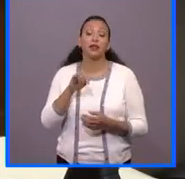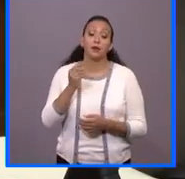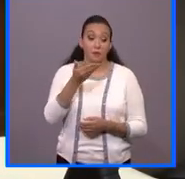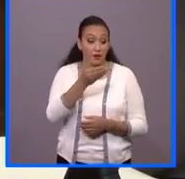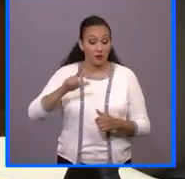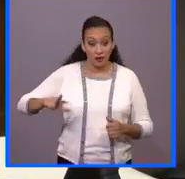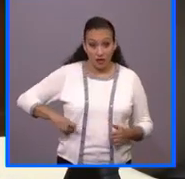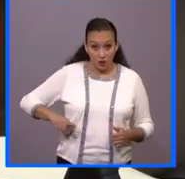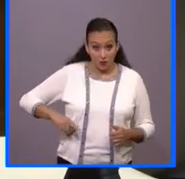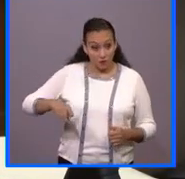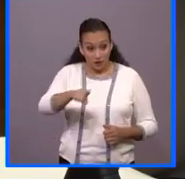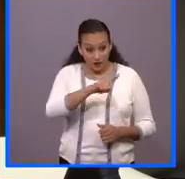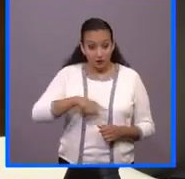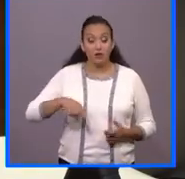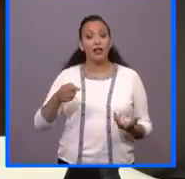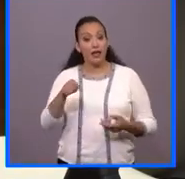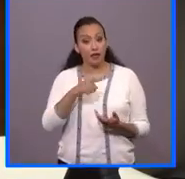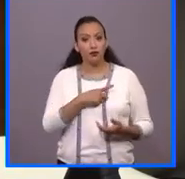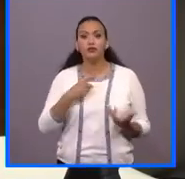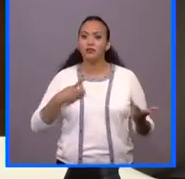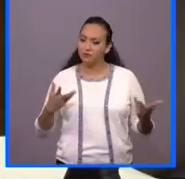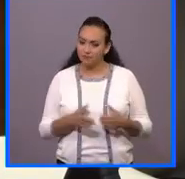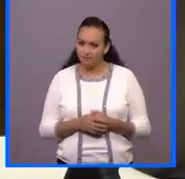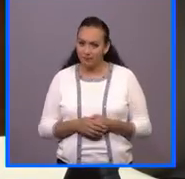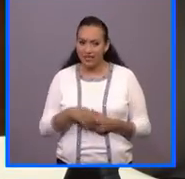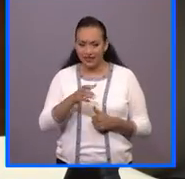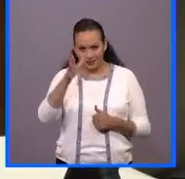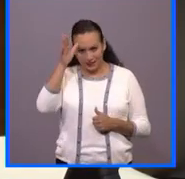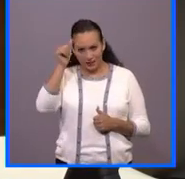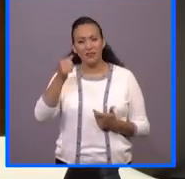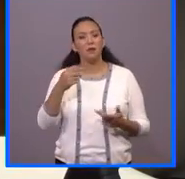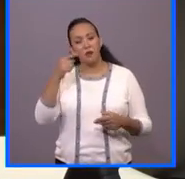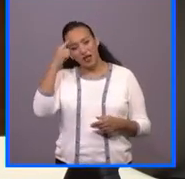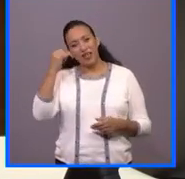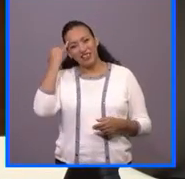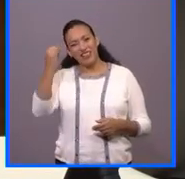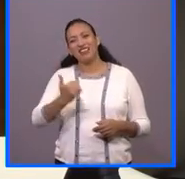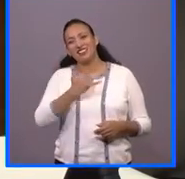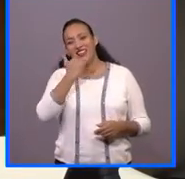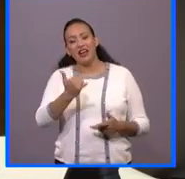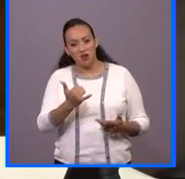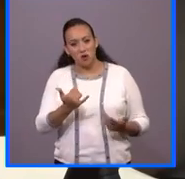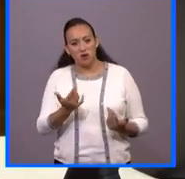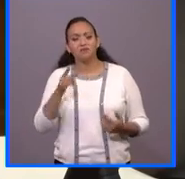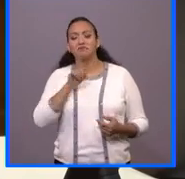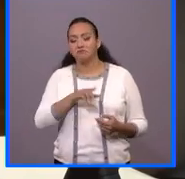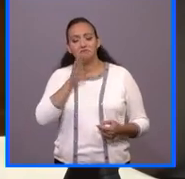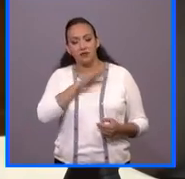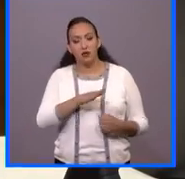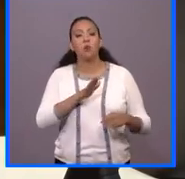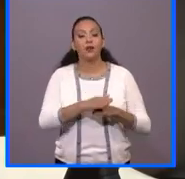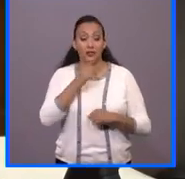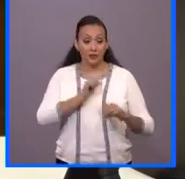Estados miembros que abandonasen todos ese concepto paternalista que consiste en que sean